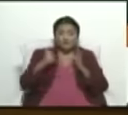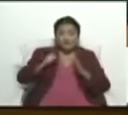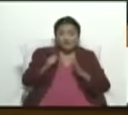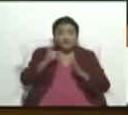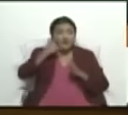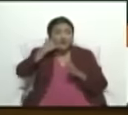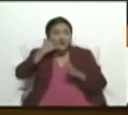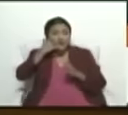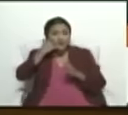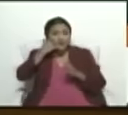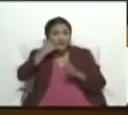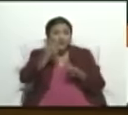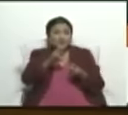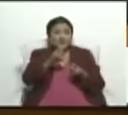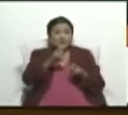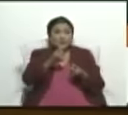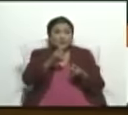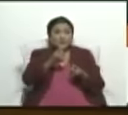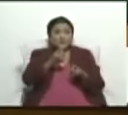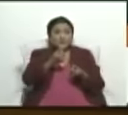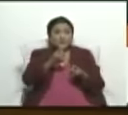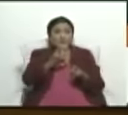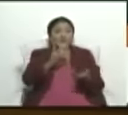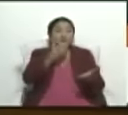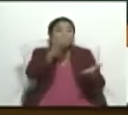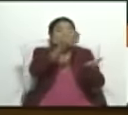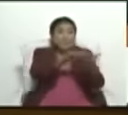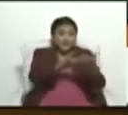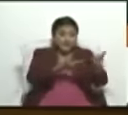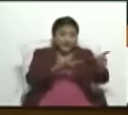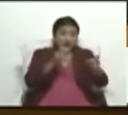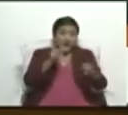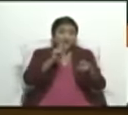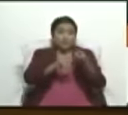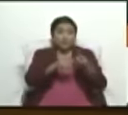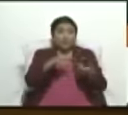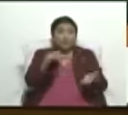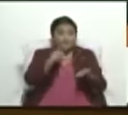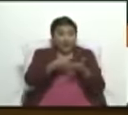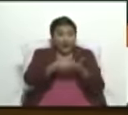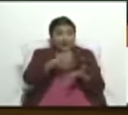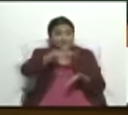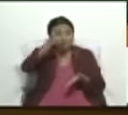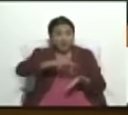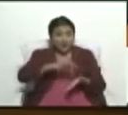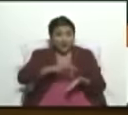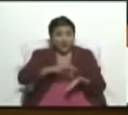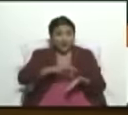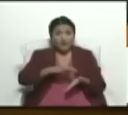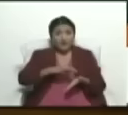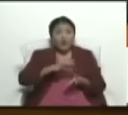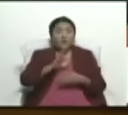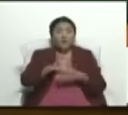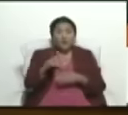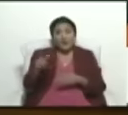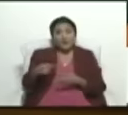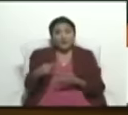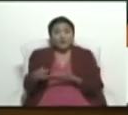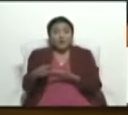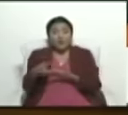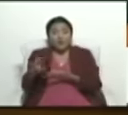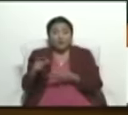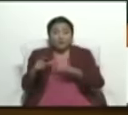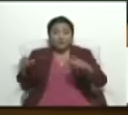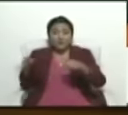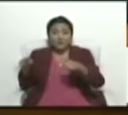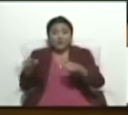celular, una plata, y cuando ella le pide que le pague el porcentaje de los conciertos, porque ella había puesto dinero para el pasaje, el